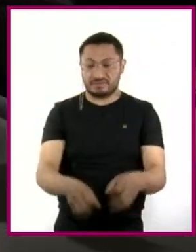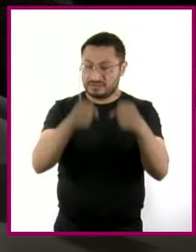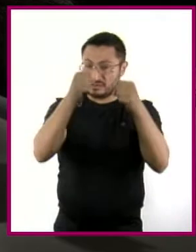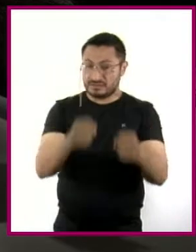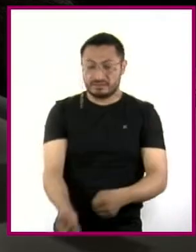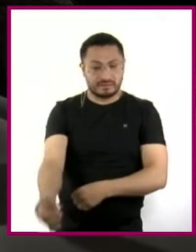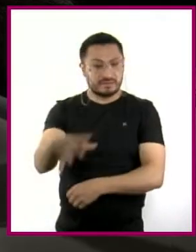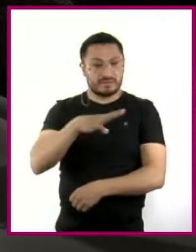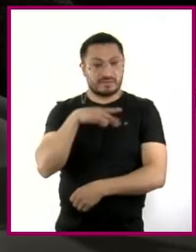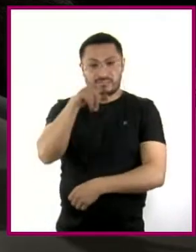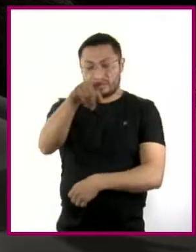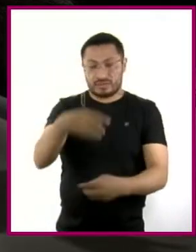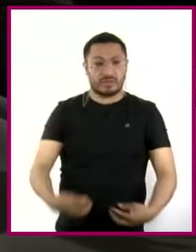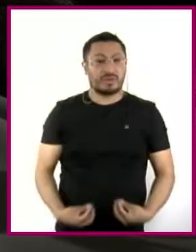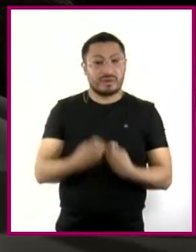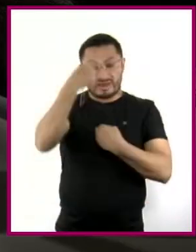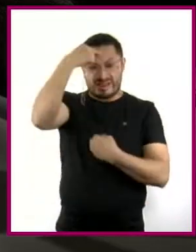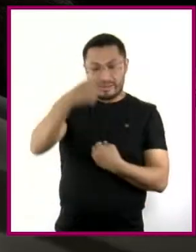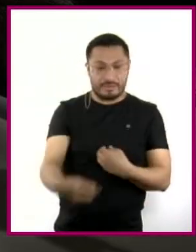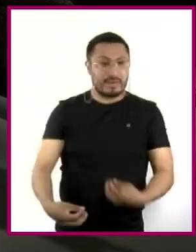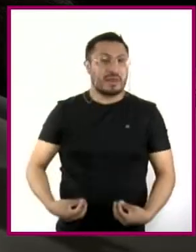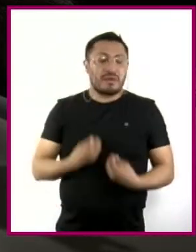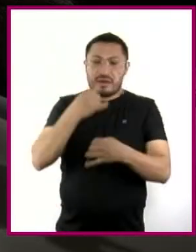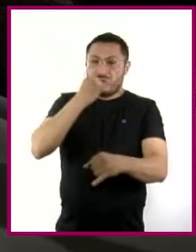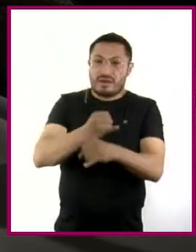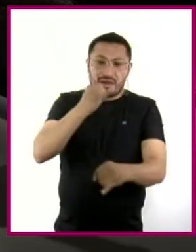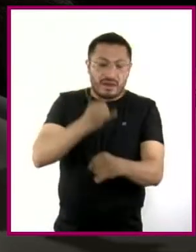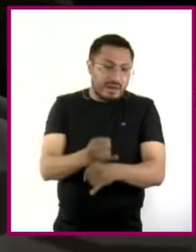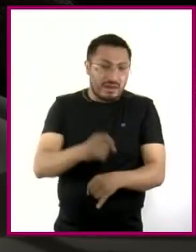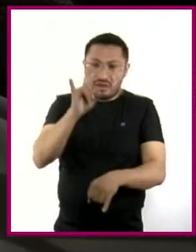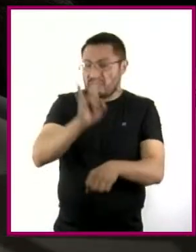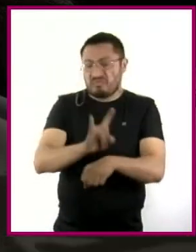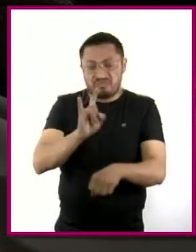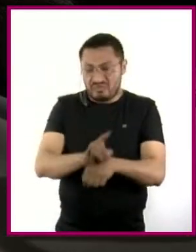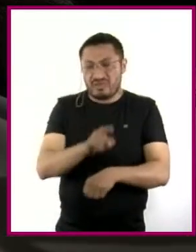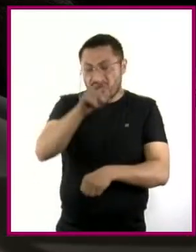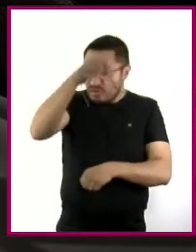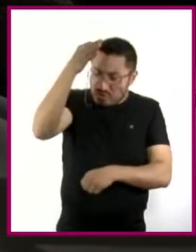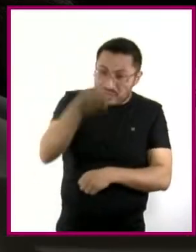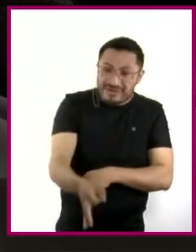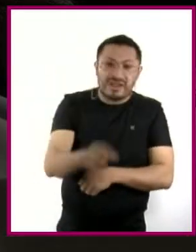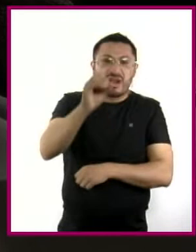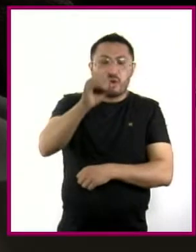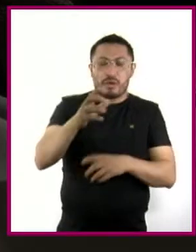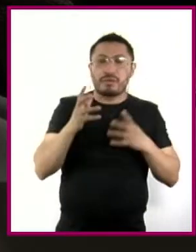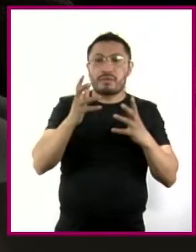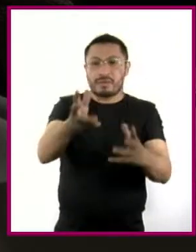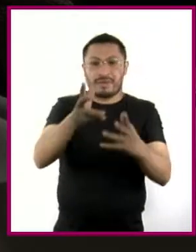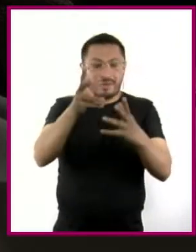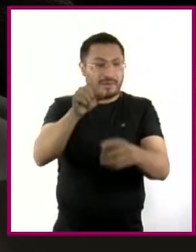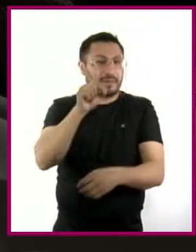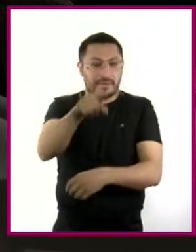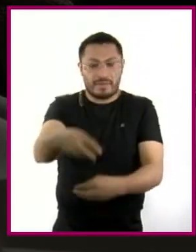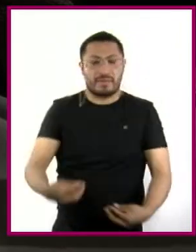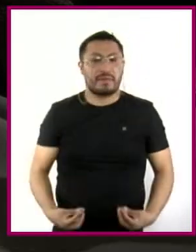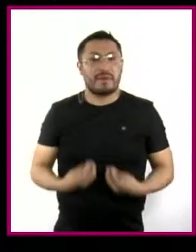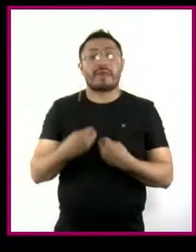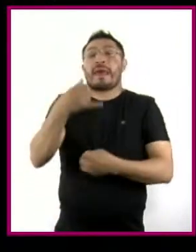de que existes para que esa vida virtual sea aceptable o más aún deseable y además